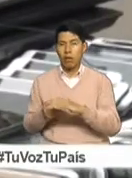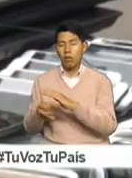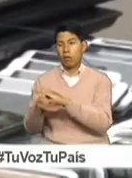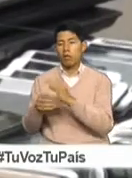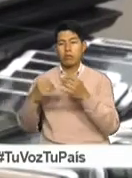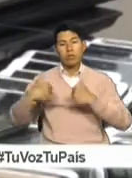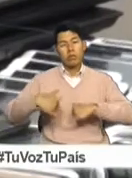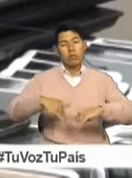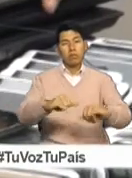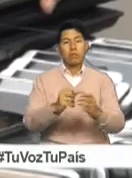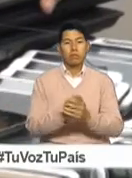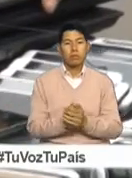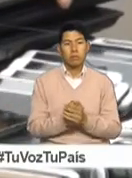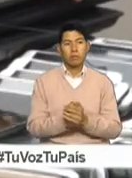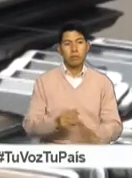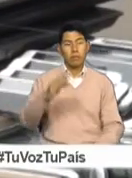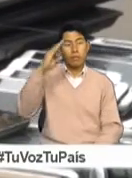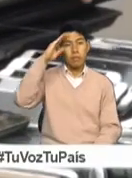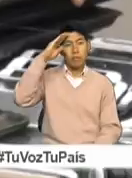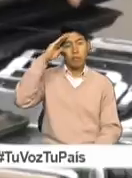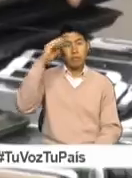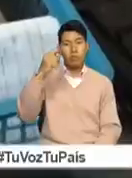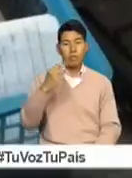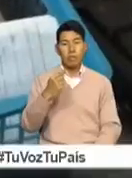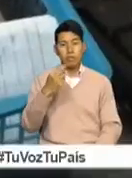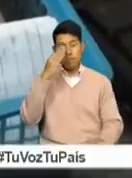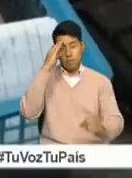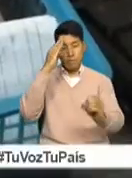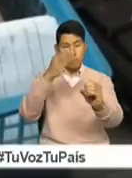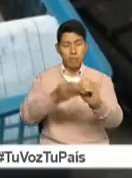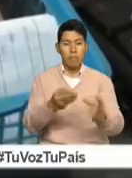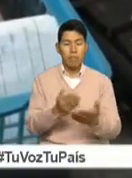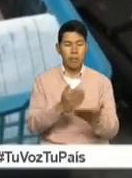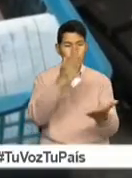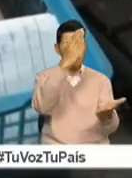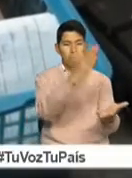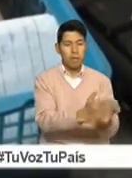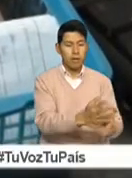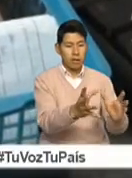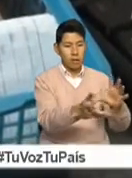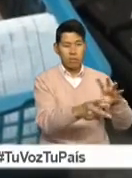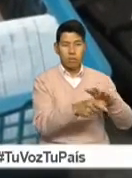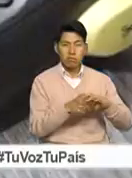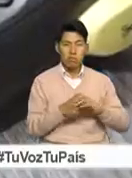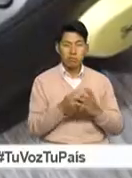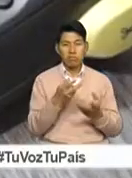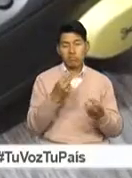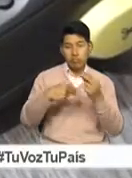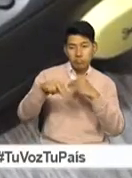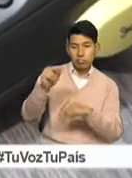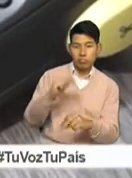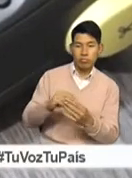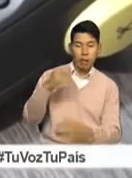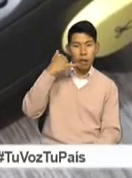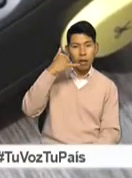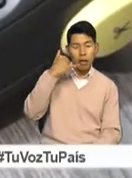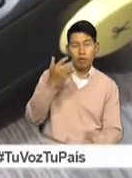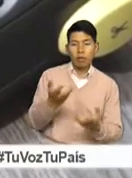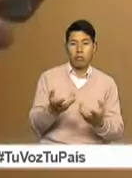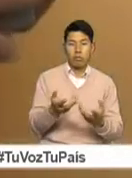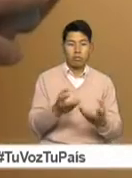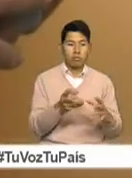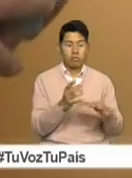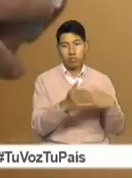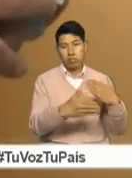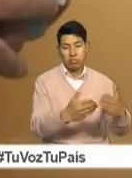estrategia tiene como finalidad romper el ciclo delictivo relacionado con la comercialización de aparatos de telefonía celular procedente de la